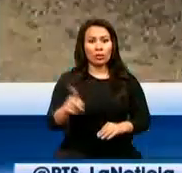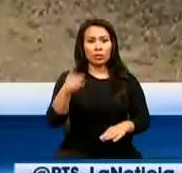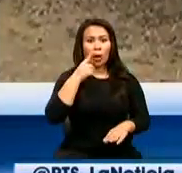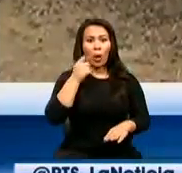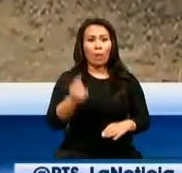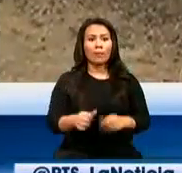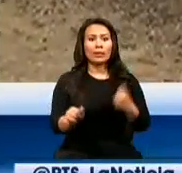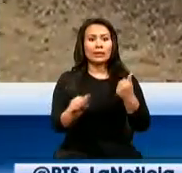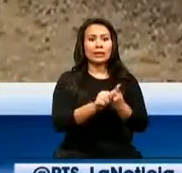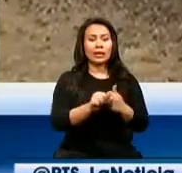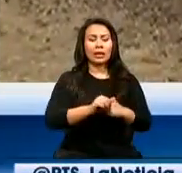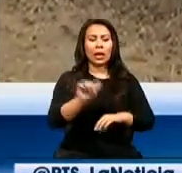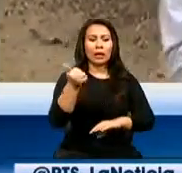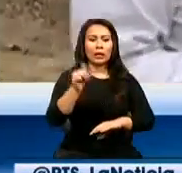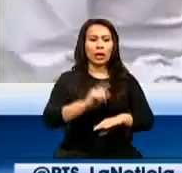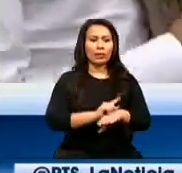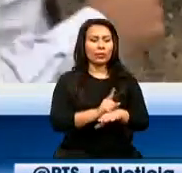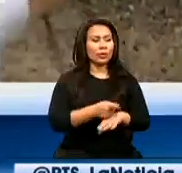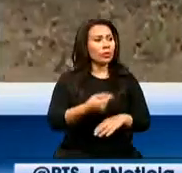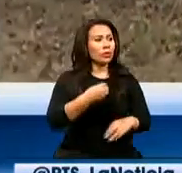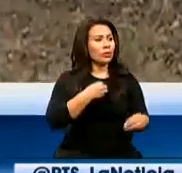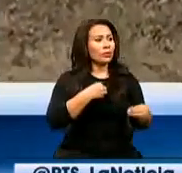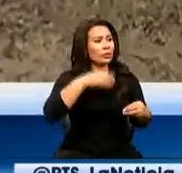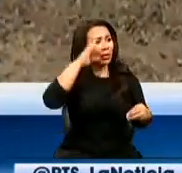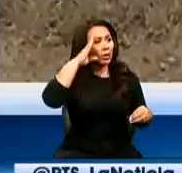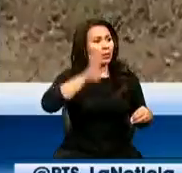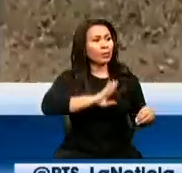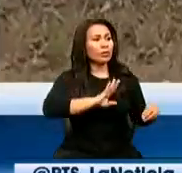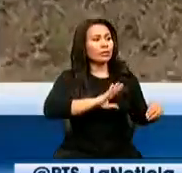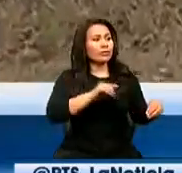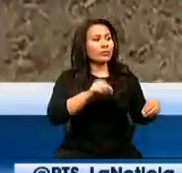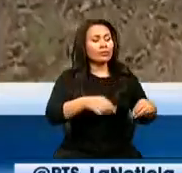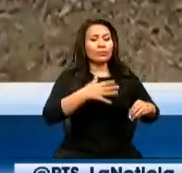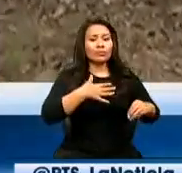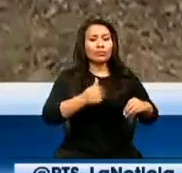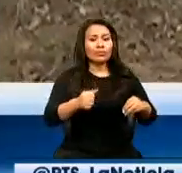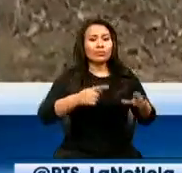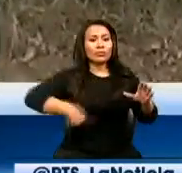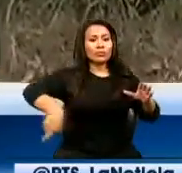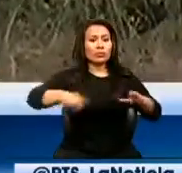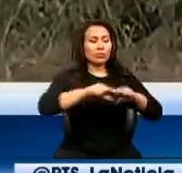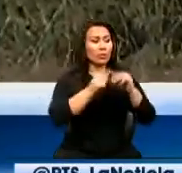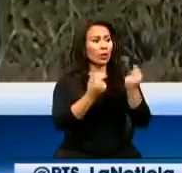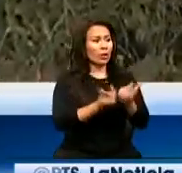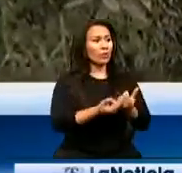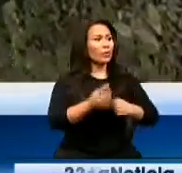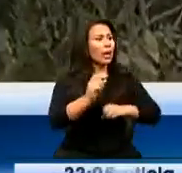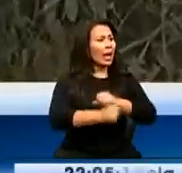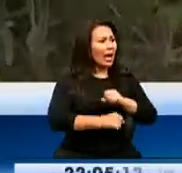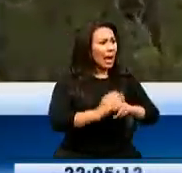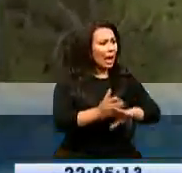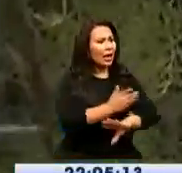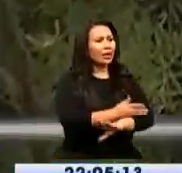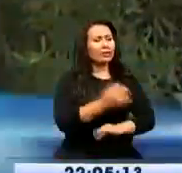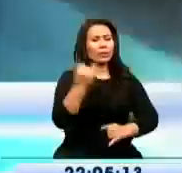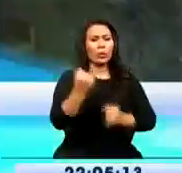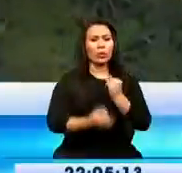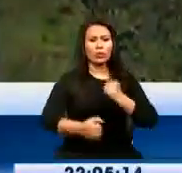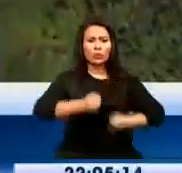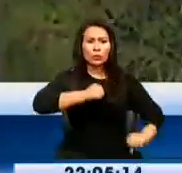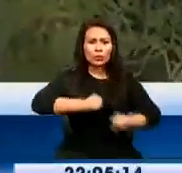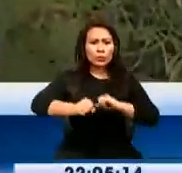duró tan solo 10 minutos, pues según la policía judicial, esta banda era monitoreada mucho antes de su última